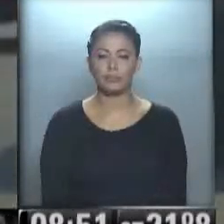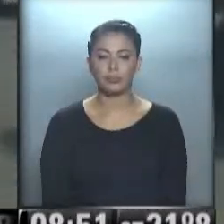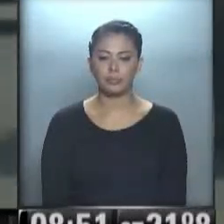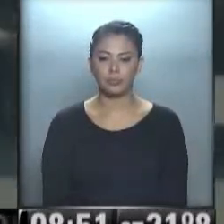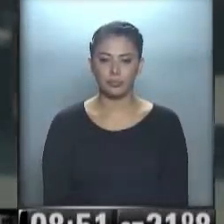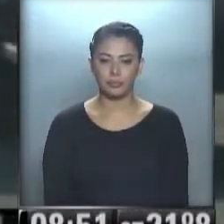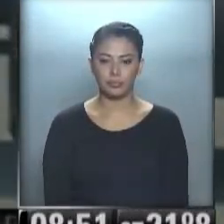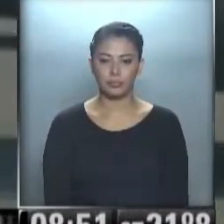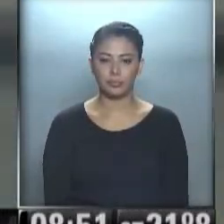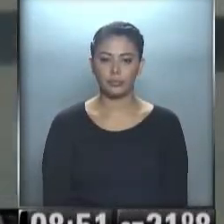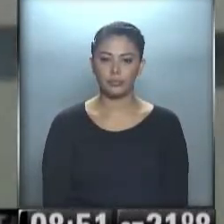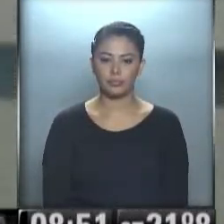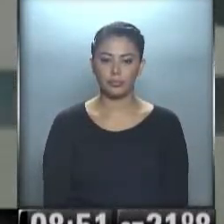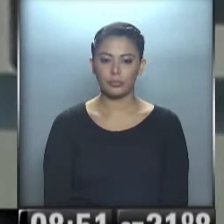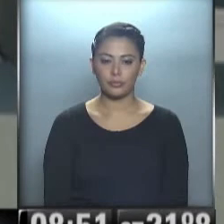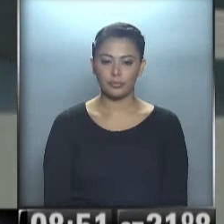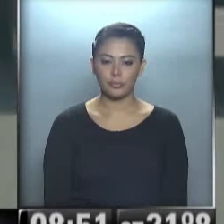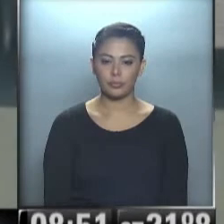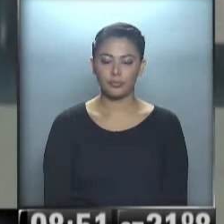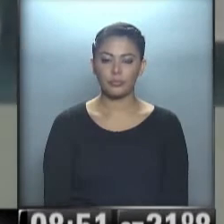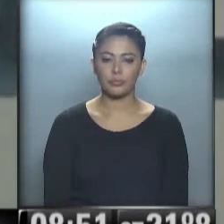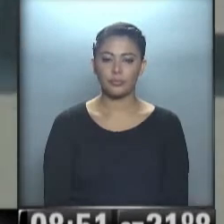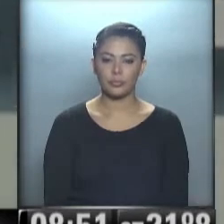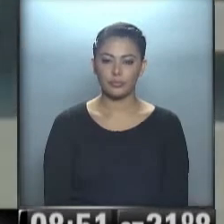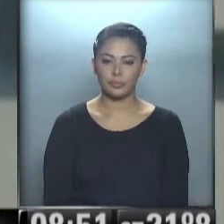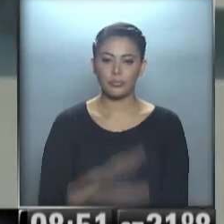3 racing es grau